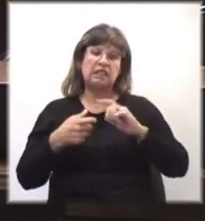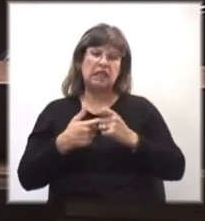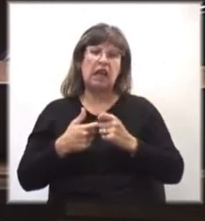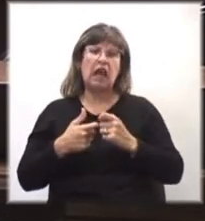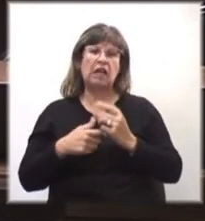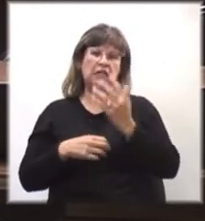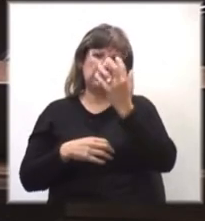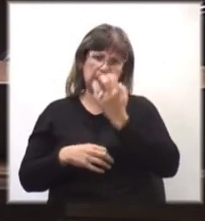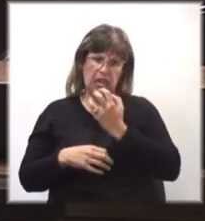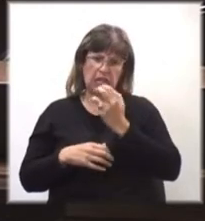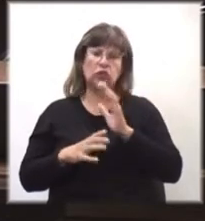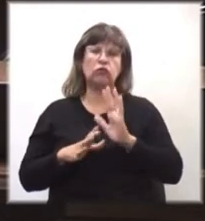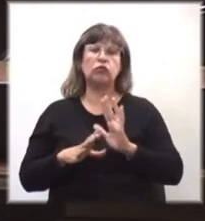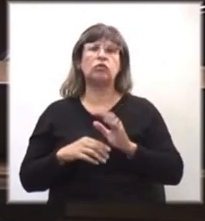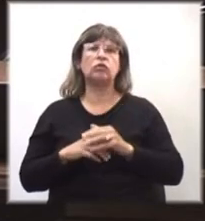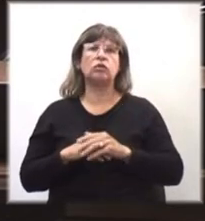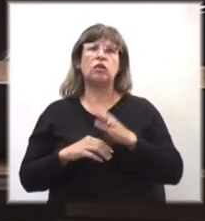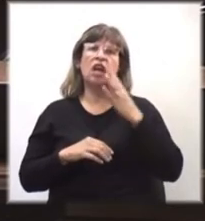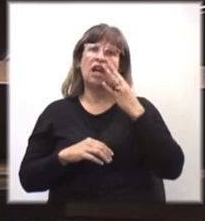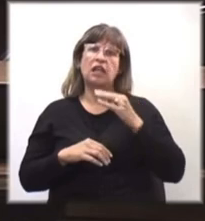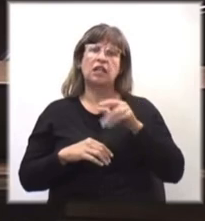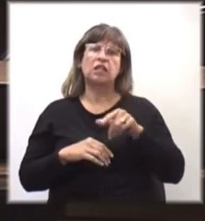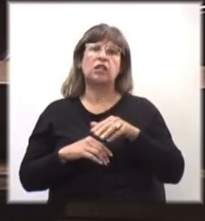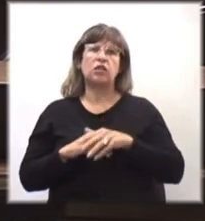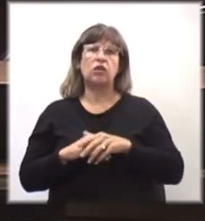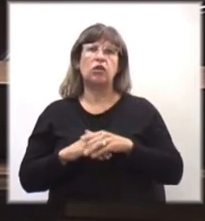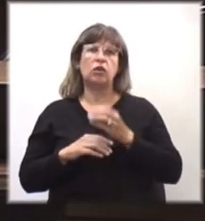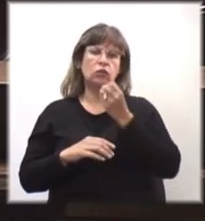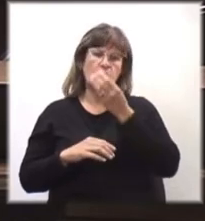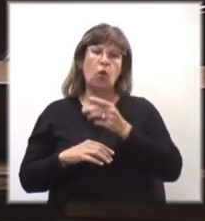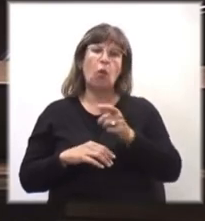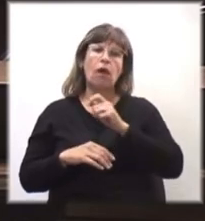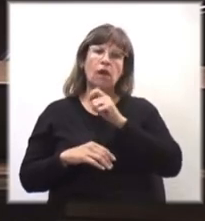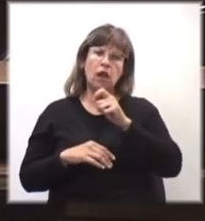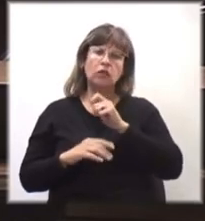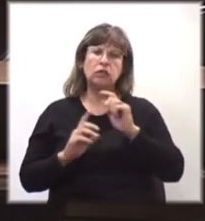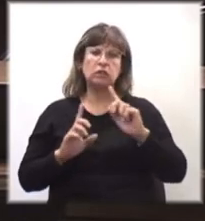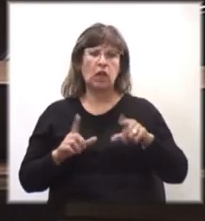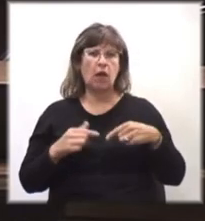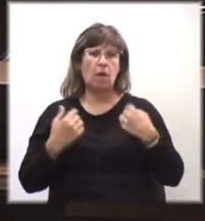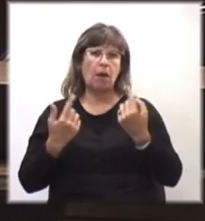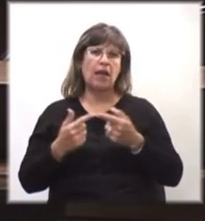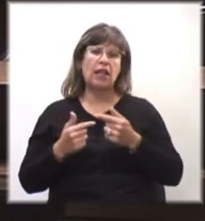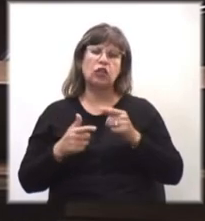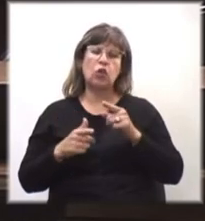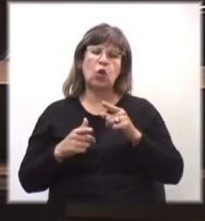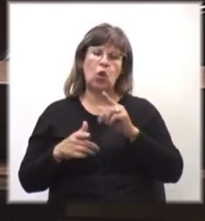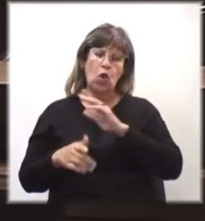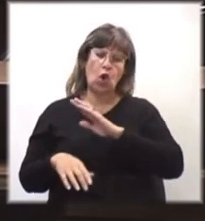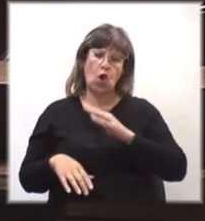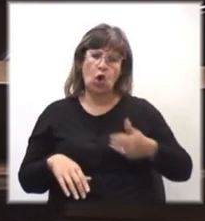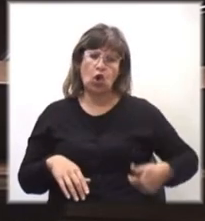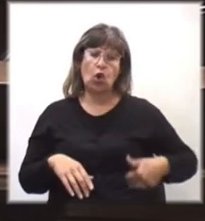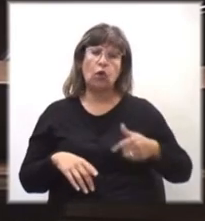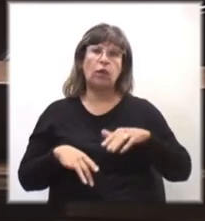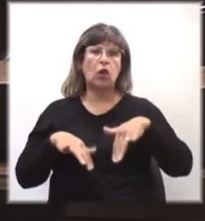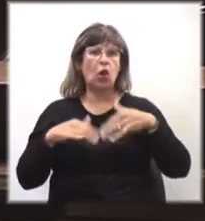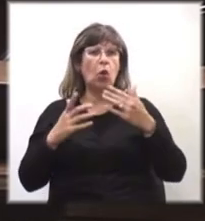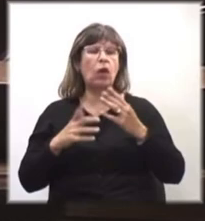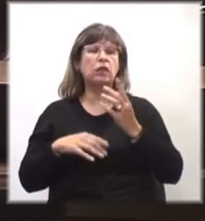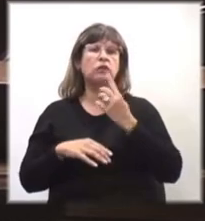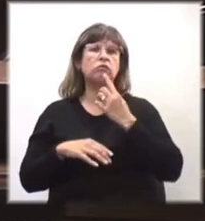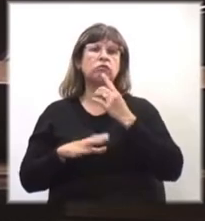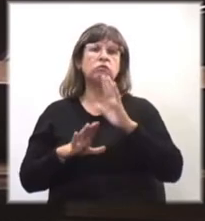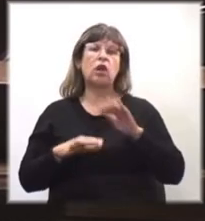serio, yo creo que sea una buena noticia para todos los gobiernos de cualquier pelo y en cualquier